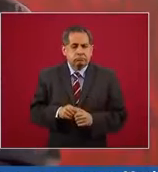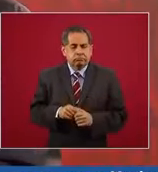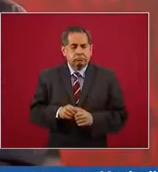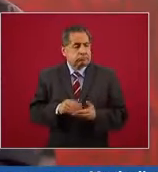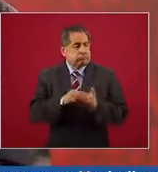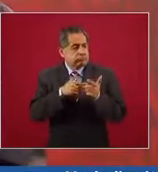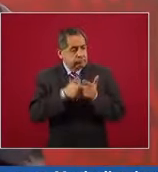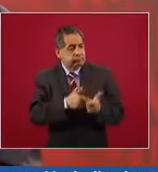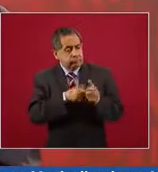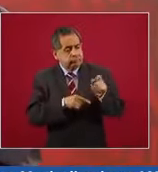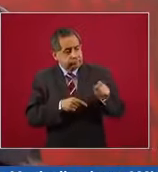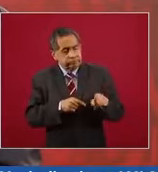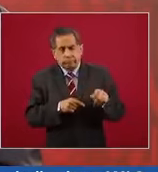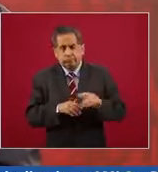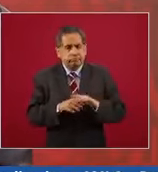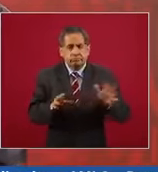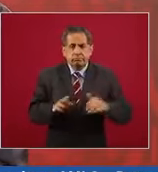Seguir